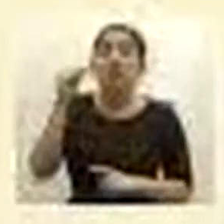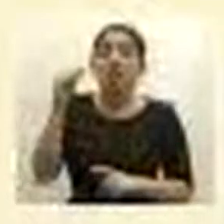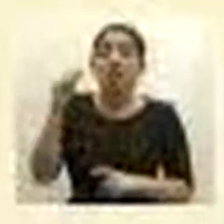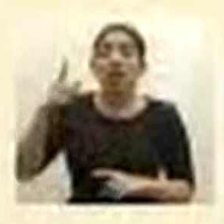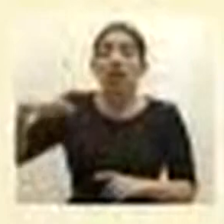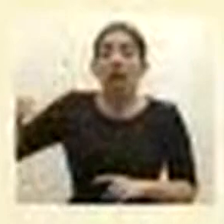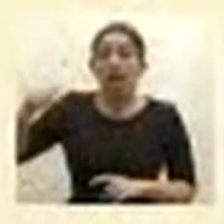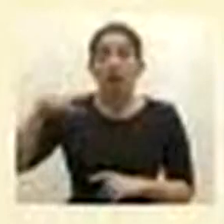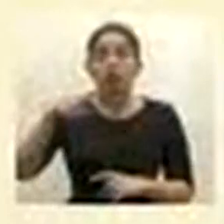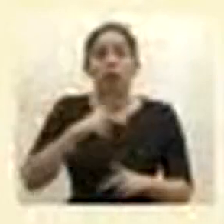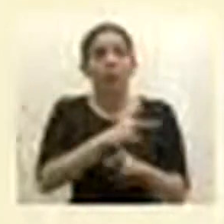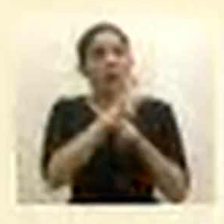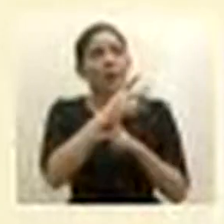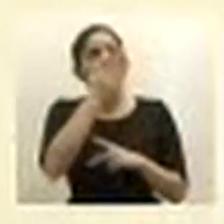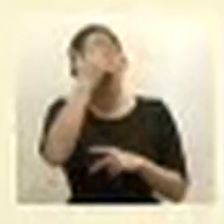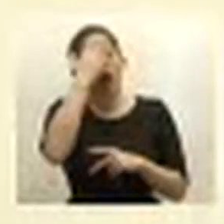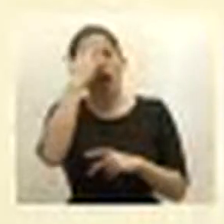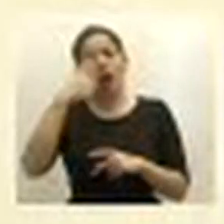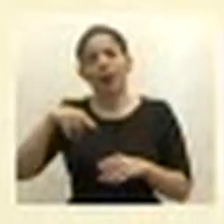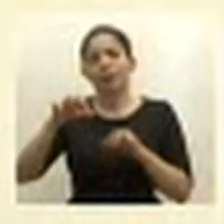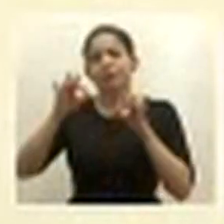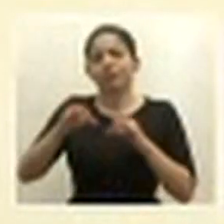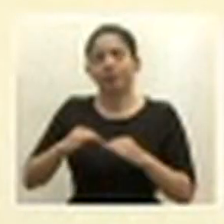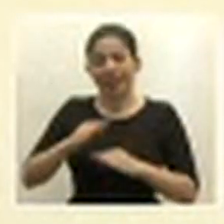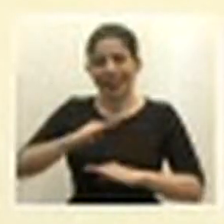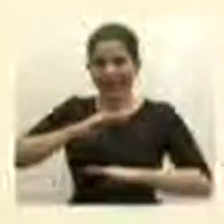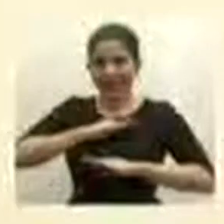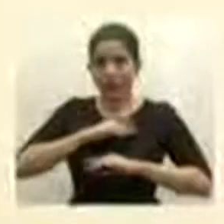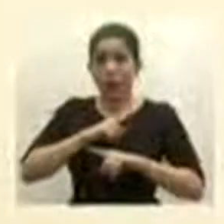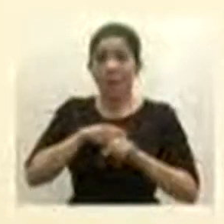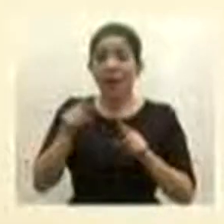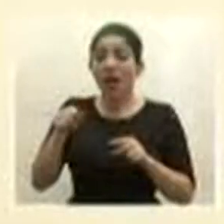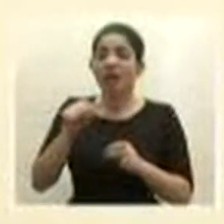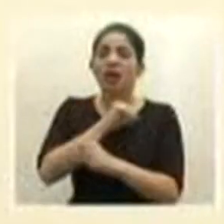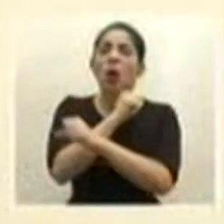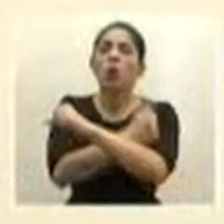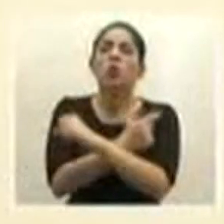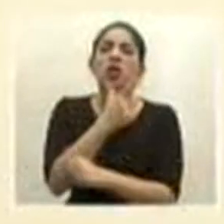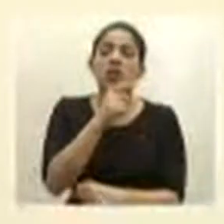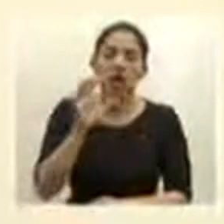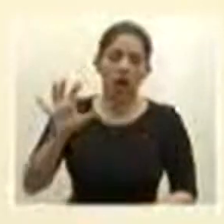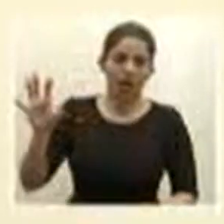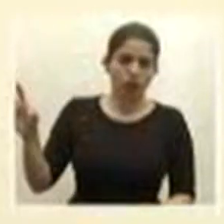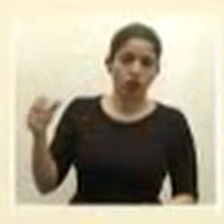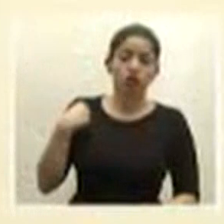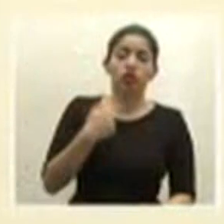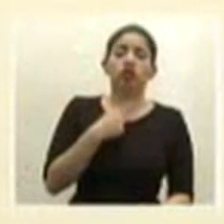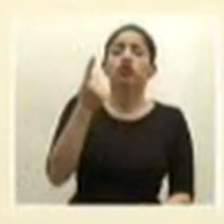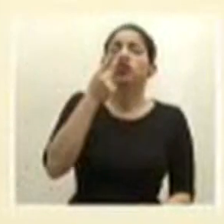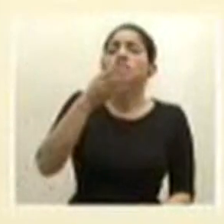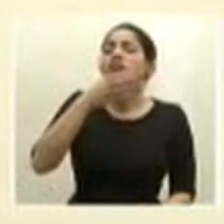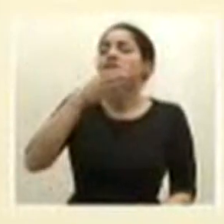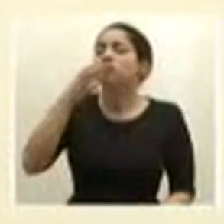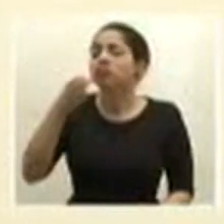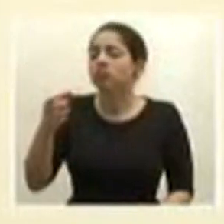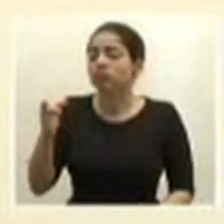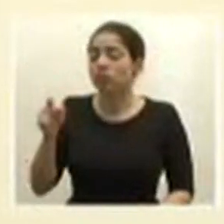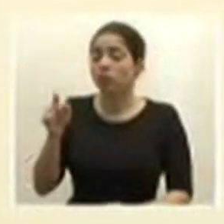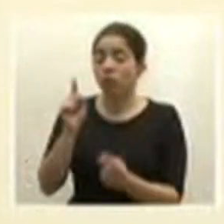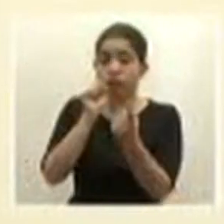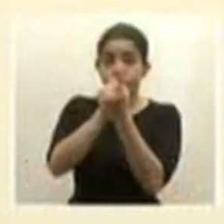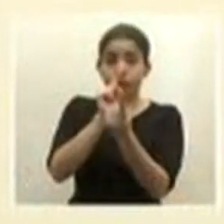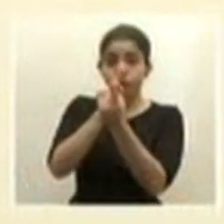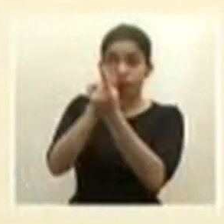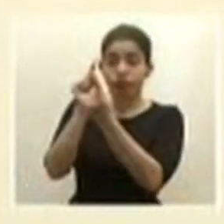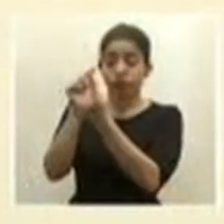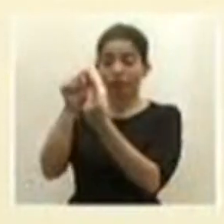igualmente ellos de manera preventiva tomaron esa decisión de tomar el receso, pero es una potestad justamente que ellos tienen. Nosotros lo que indicamos fue que se aislaran los contactos directos